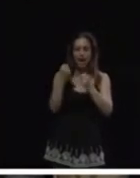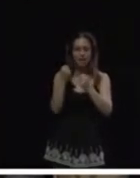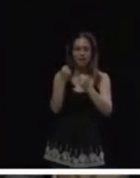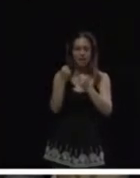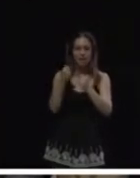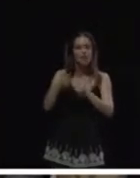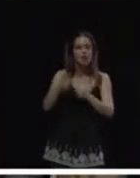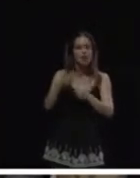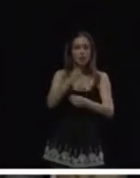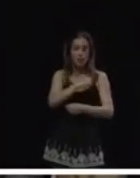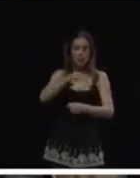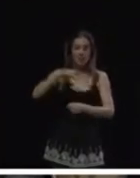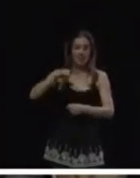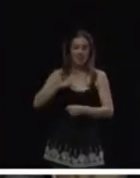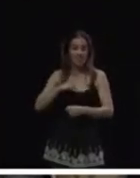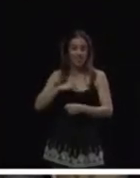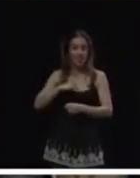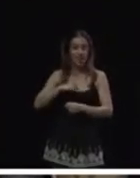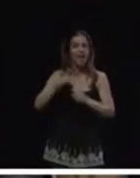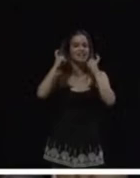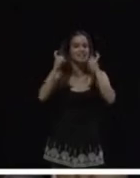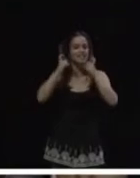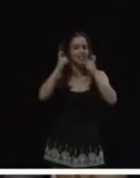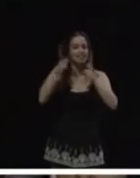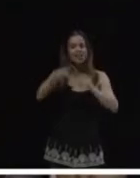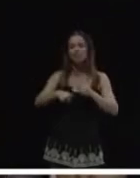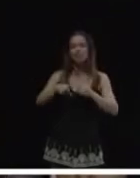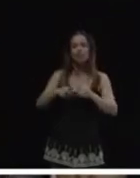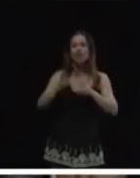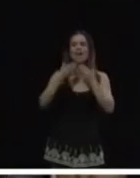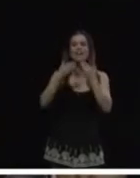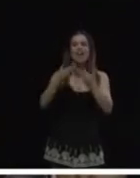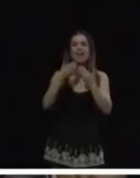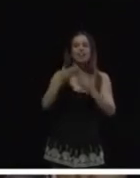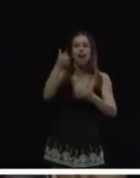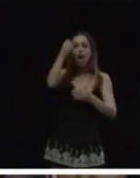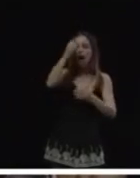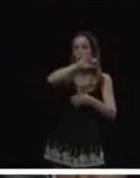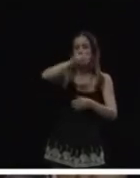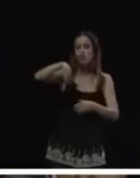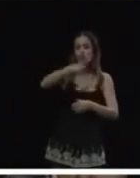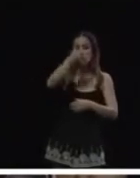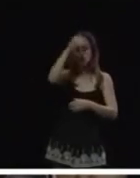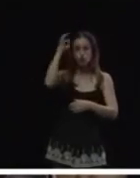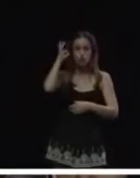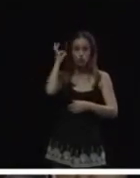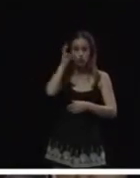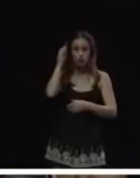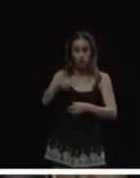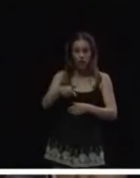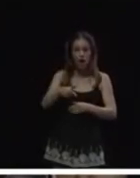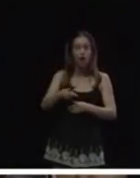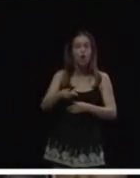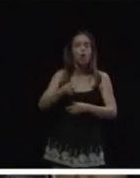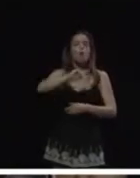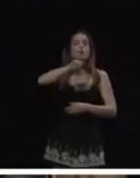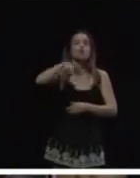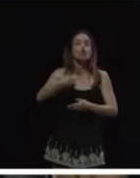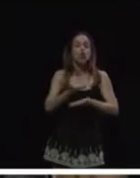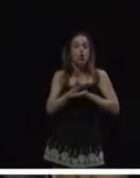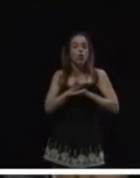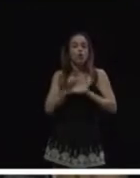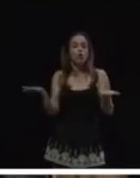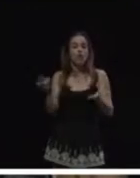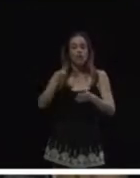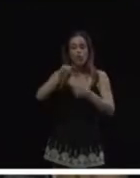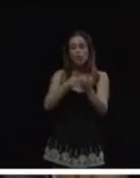y privatizarla. Y todo esto ha sido gracias a vosotros y a vosotras, a quienes pusisteis vuestra confianza en